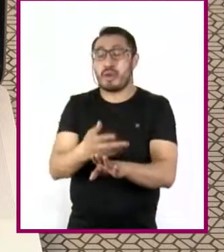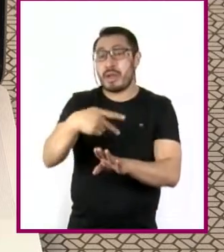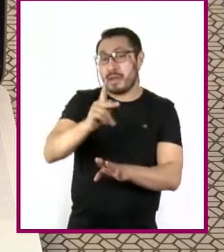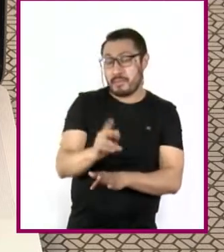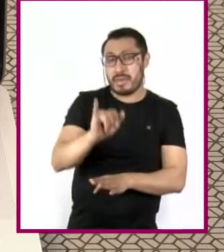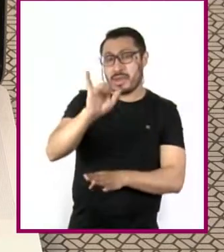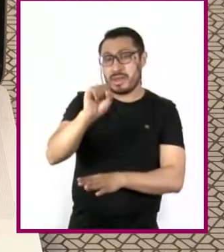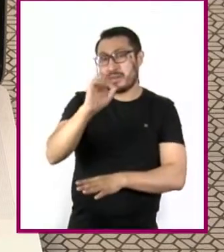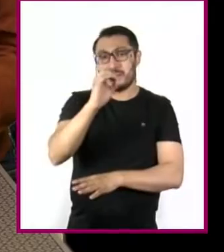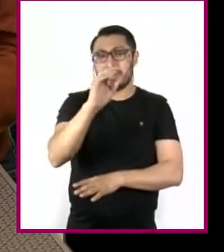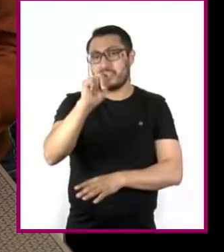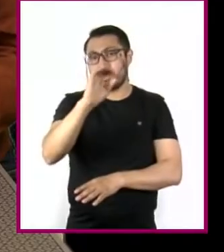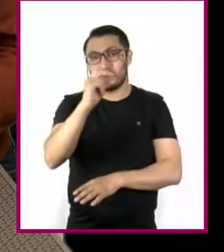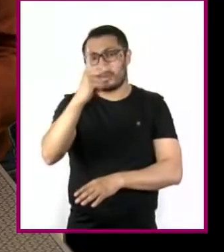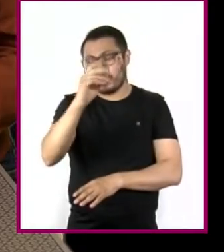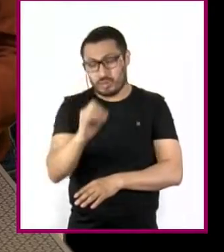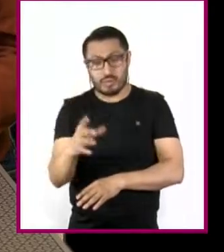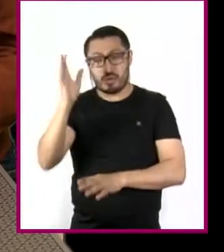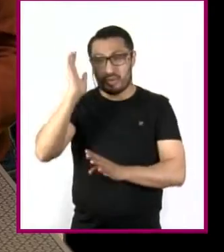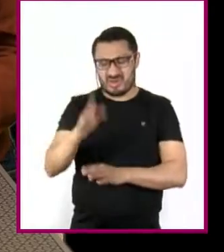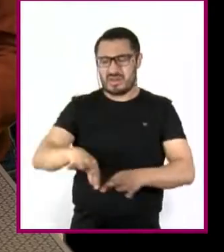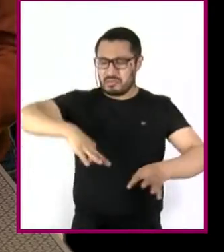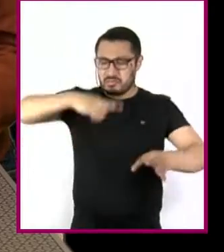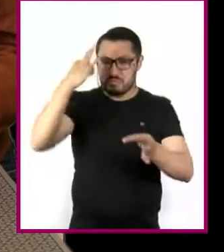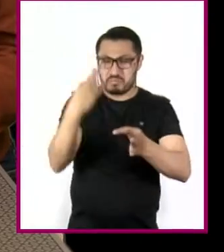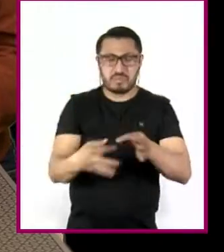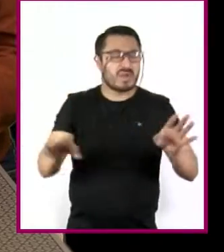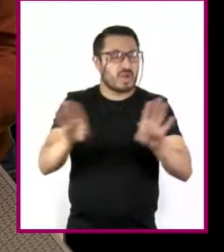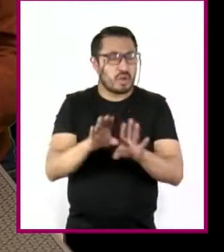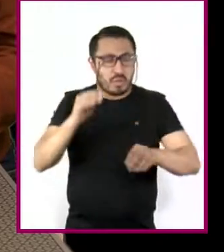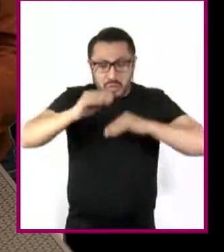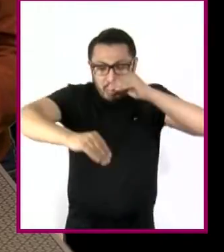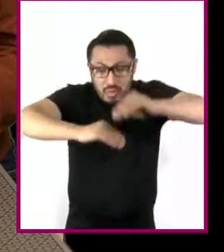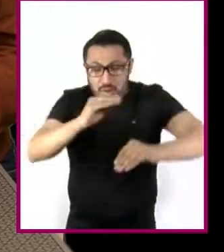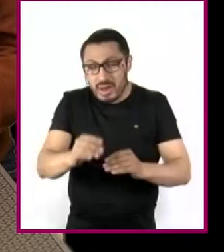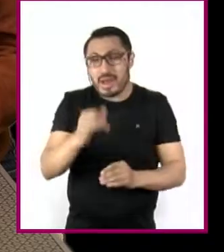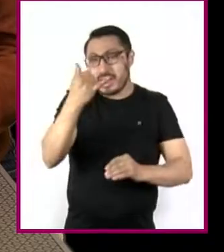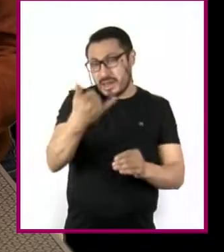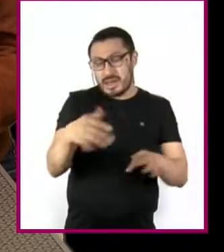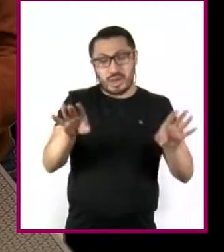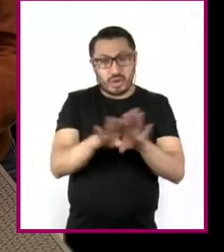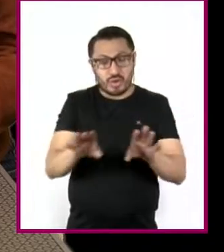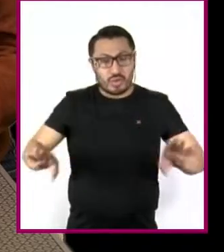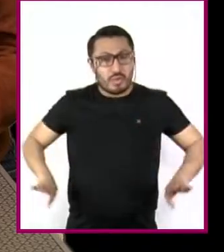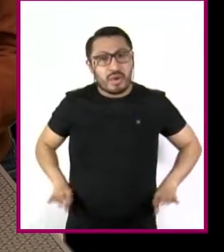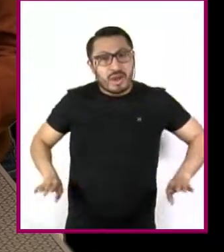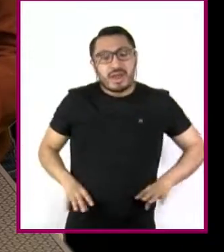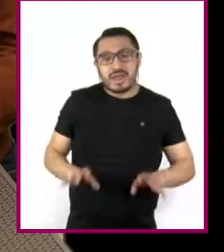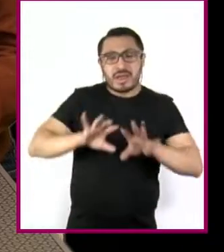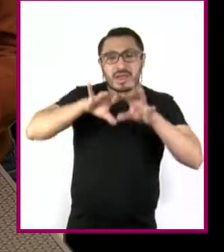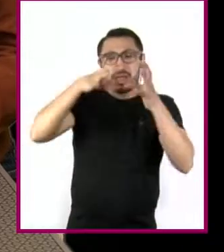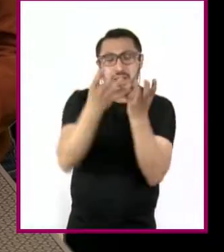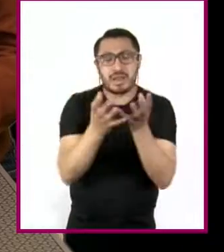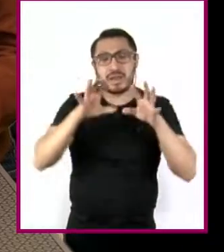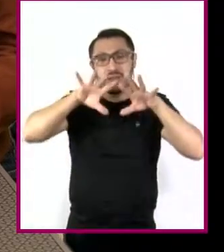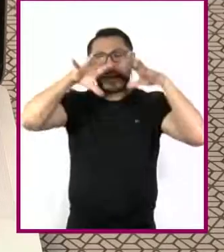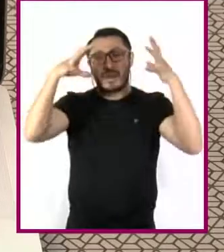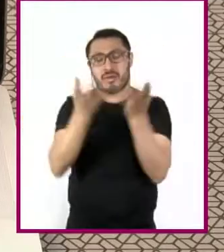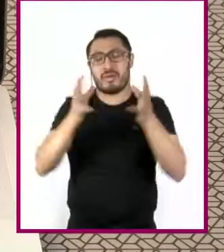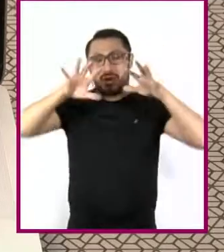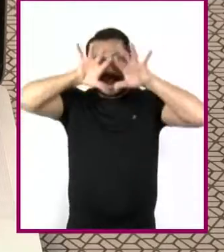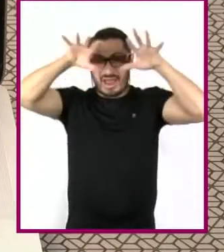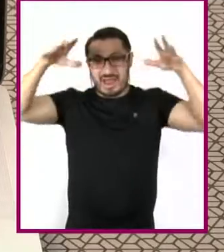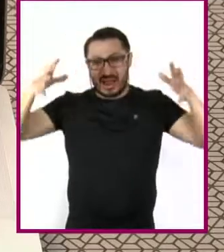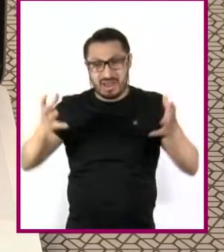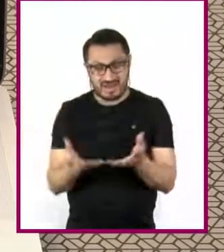isótopos cosmogénicos, al tener bien establecido cómo se forman y cómo se comportan en las diferentes capas de la atmósfera, nos sirven como trazadores